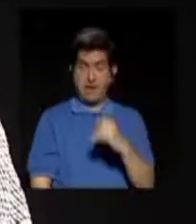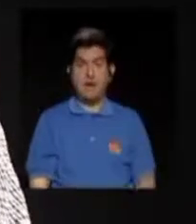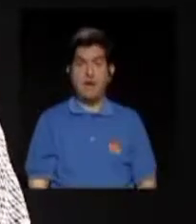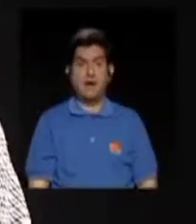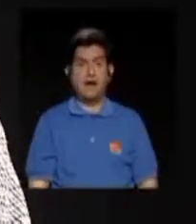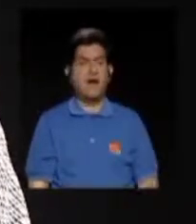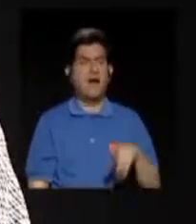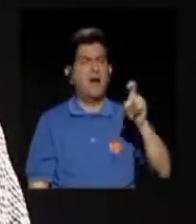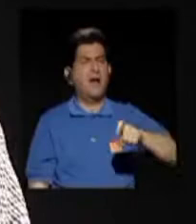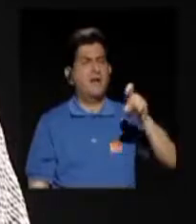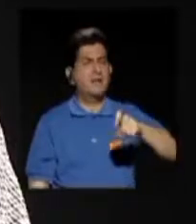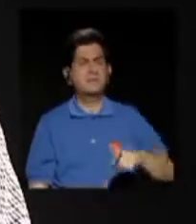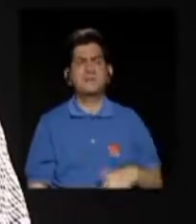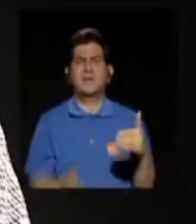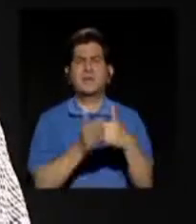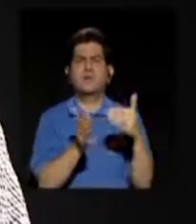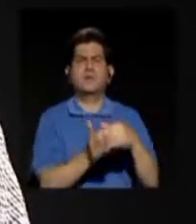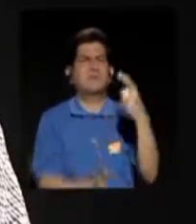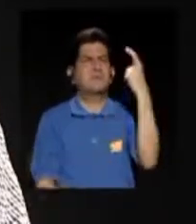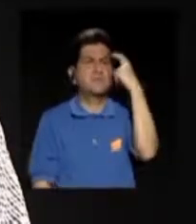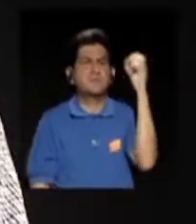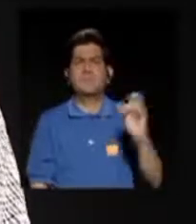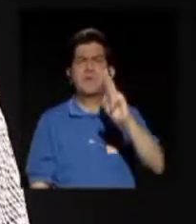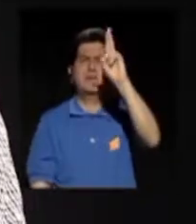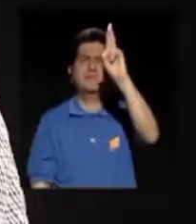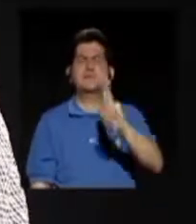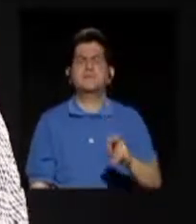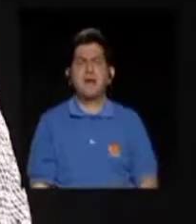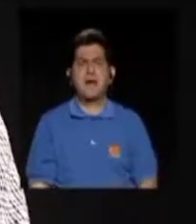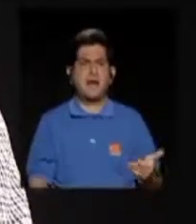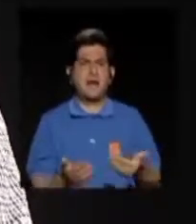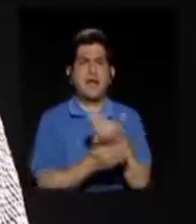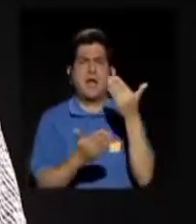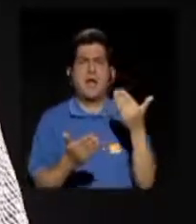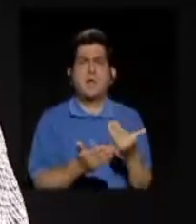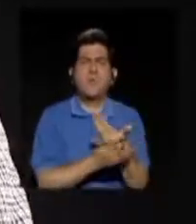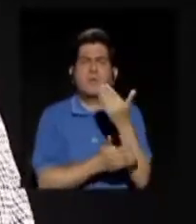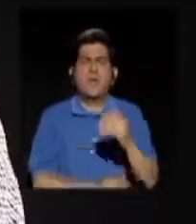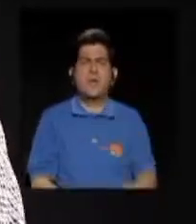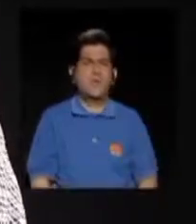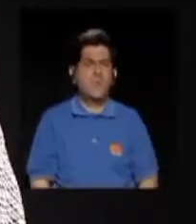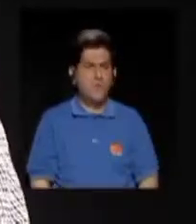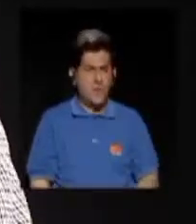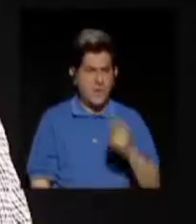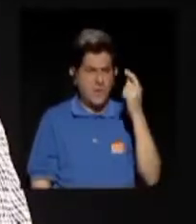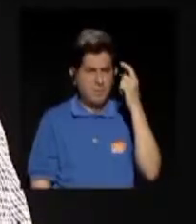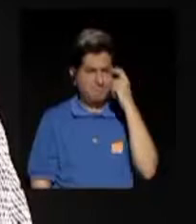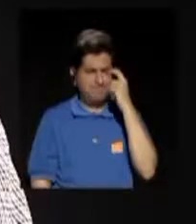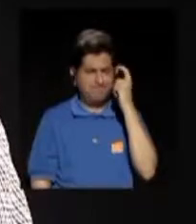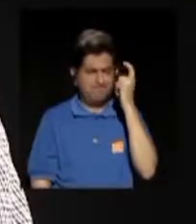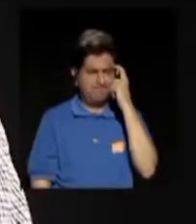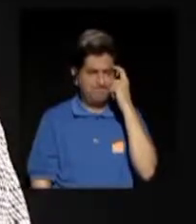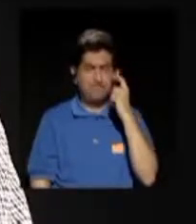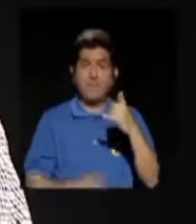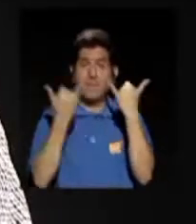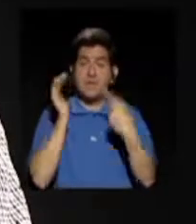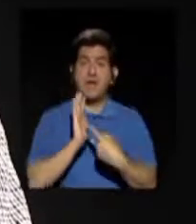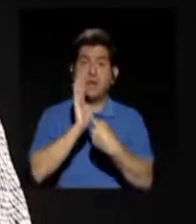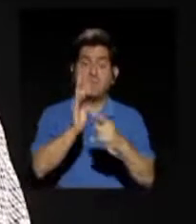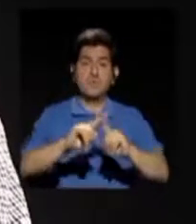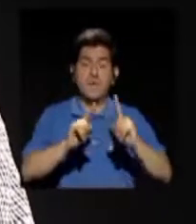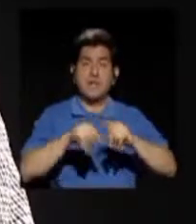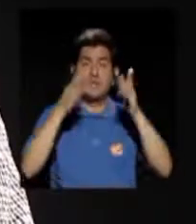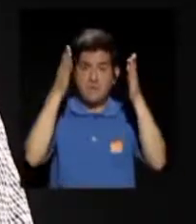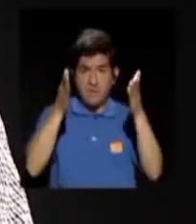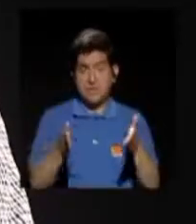que repensar Costa Rica a nuevas luces, a pesar de que, como lo han señalado muchos de mis